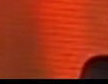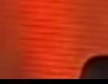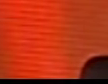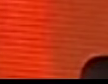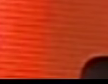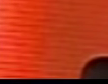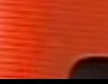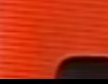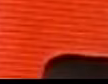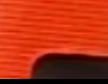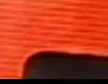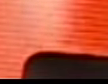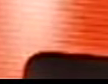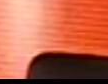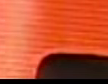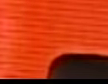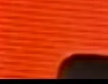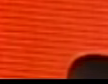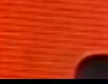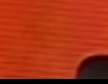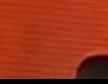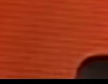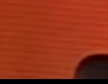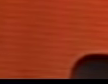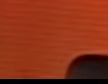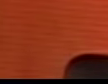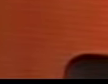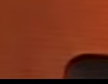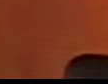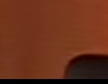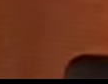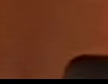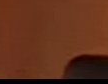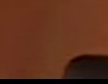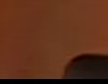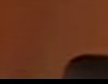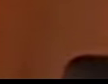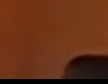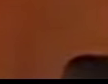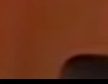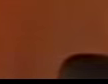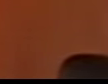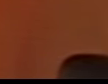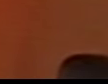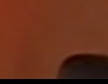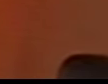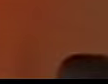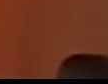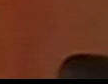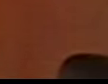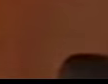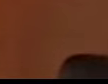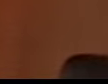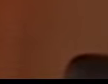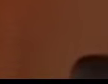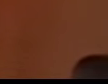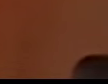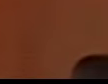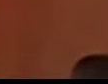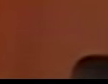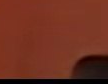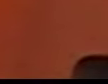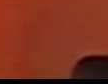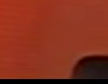punya, maipita, carca, Puerto López, pimi, carca, chaipimi, chaixina, tucu y caina pa caina semana, ima, rurashka, kunata, chaixina, rixi,